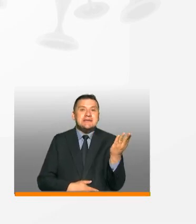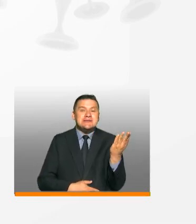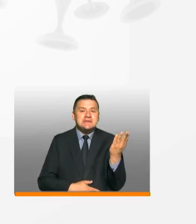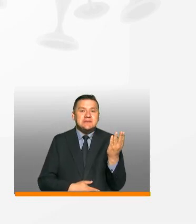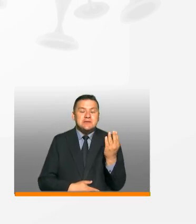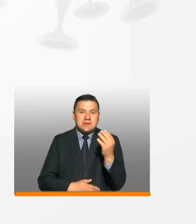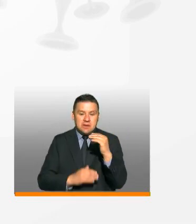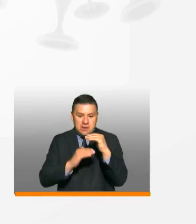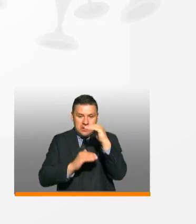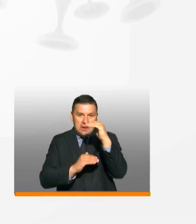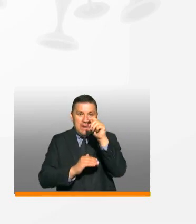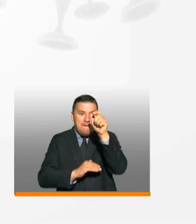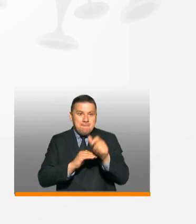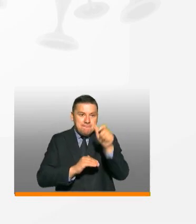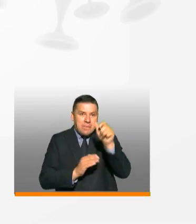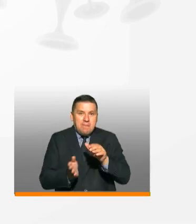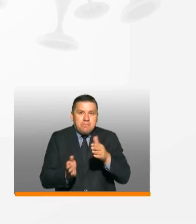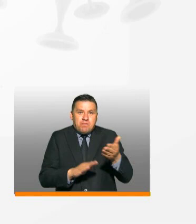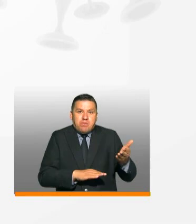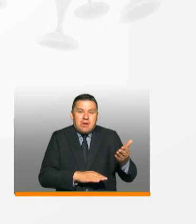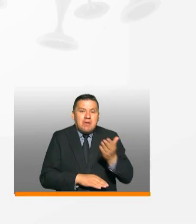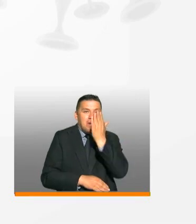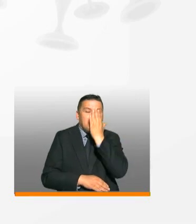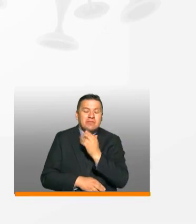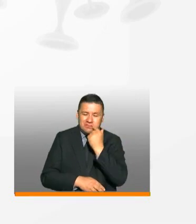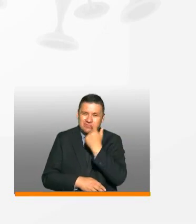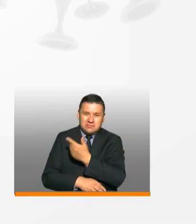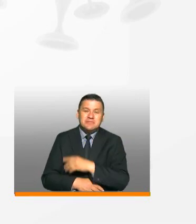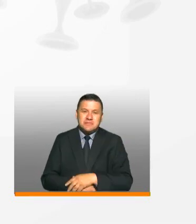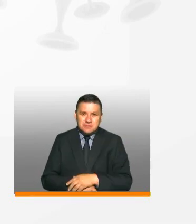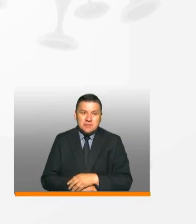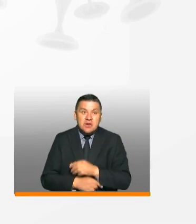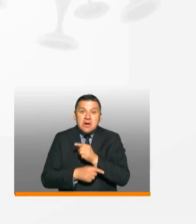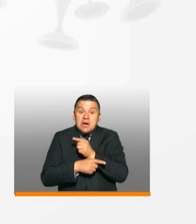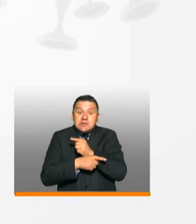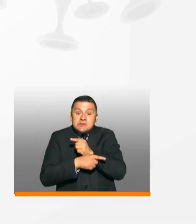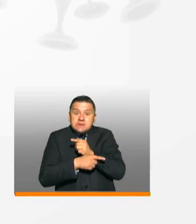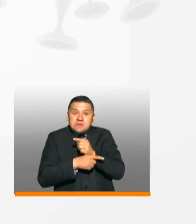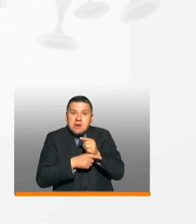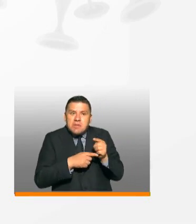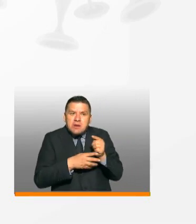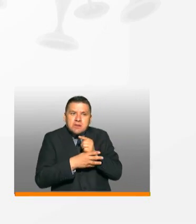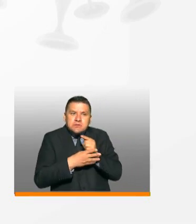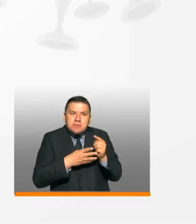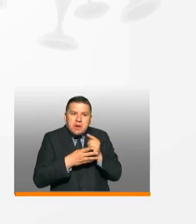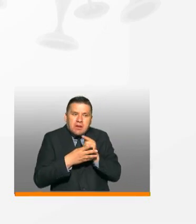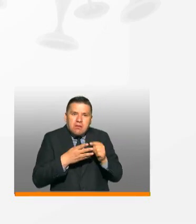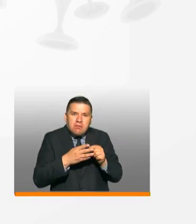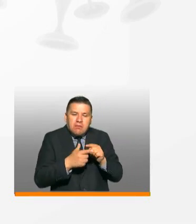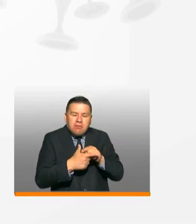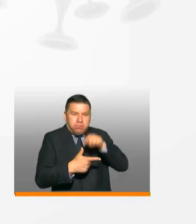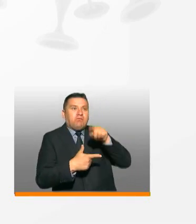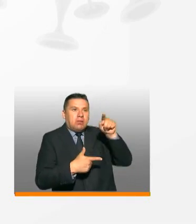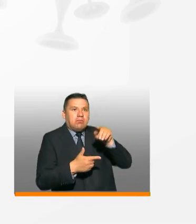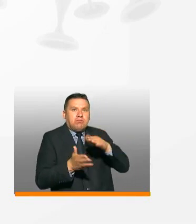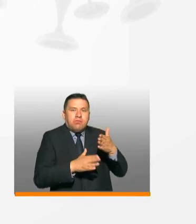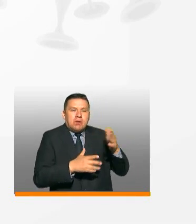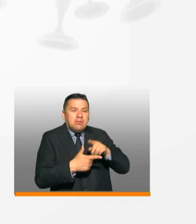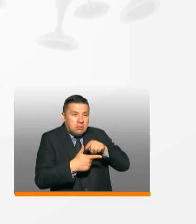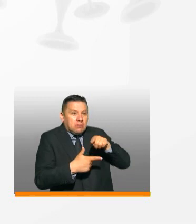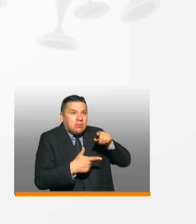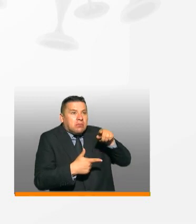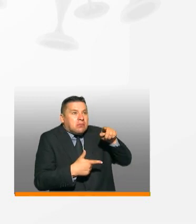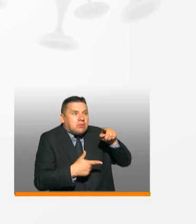parte inferior la cantidad de personas que han perdido la vida. Como ven, en las últimas semanas tenemos un incremento en la tasa de casos